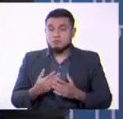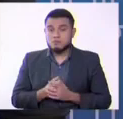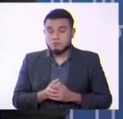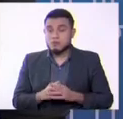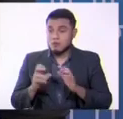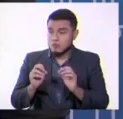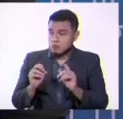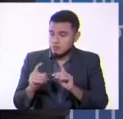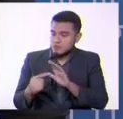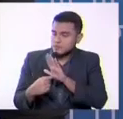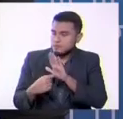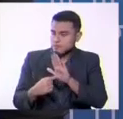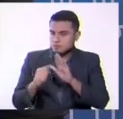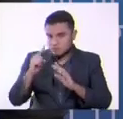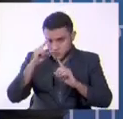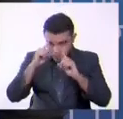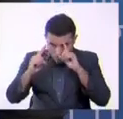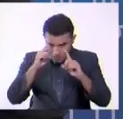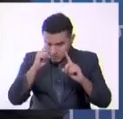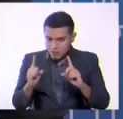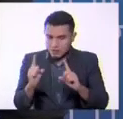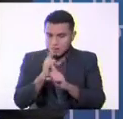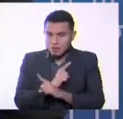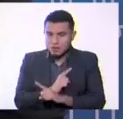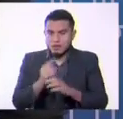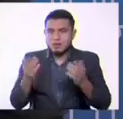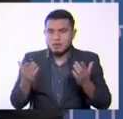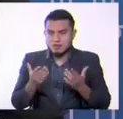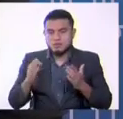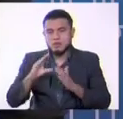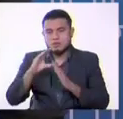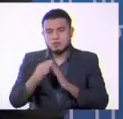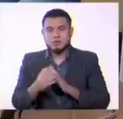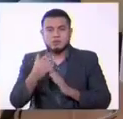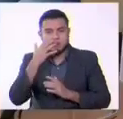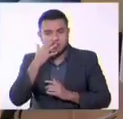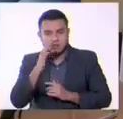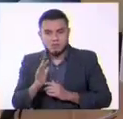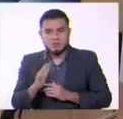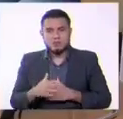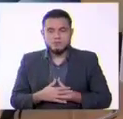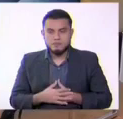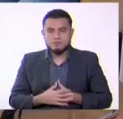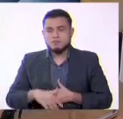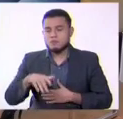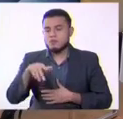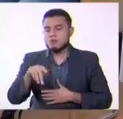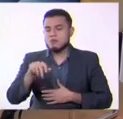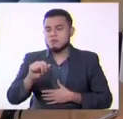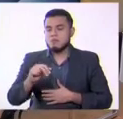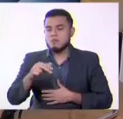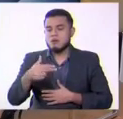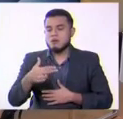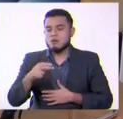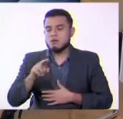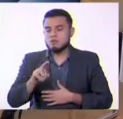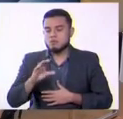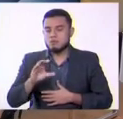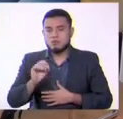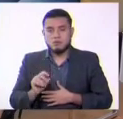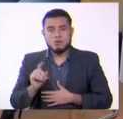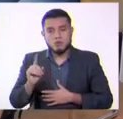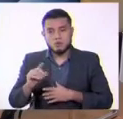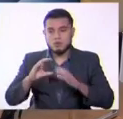reflejar estas ideas de los cambios que generan las culturas. Por ejemplo, en el caso del pachuco, que ya habíamos mencionado en una